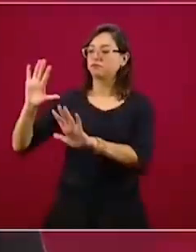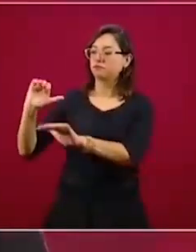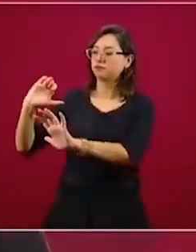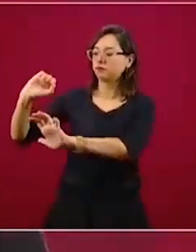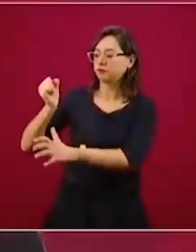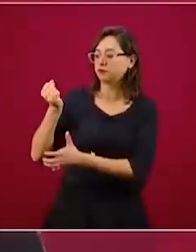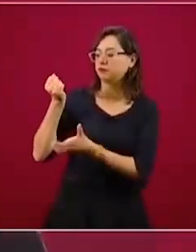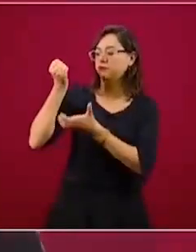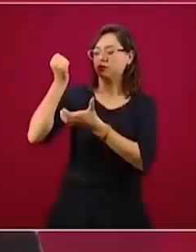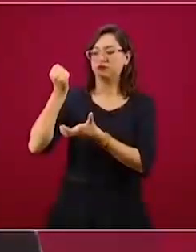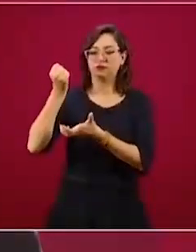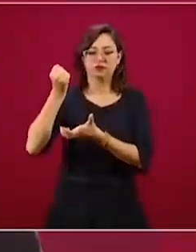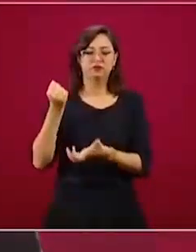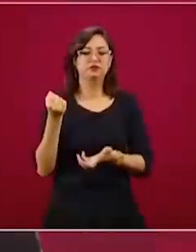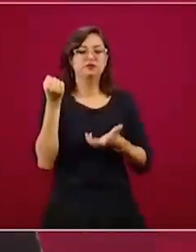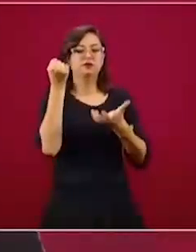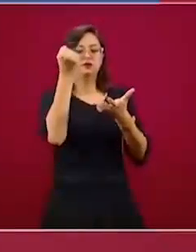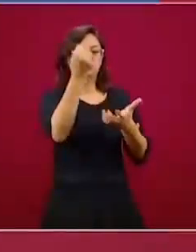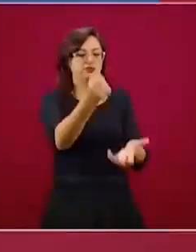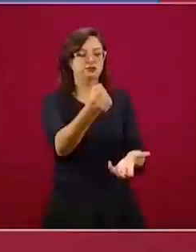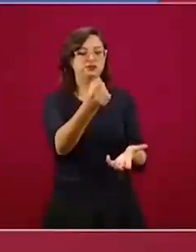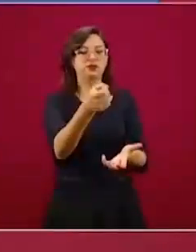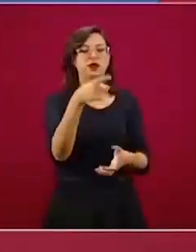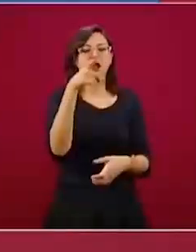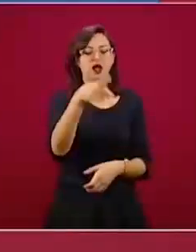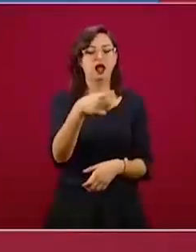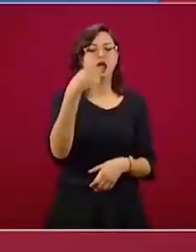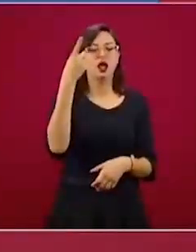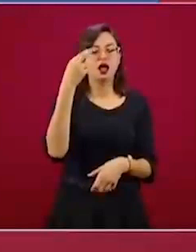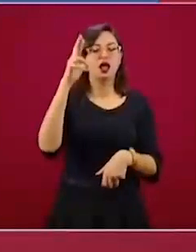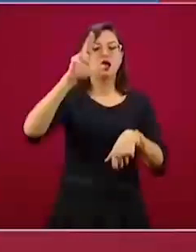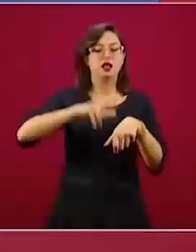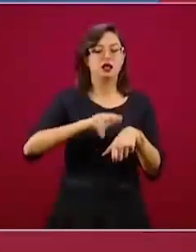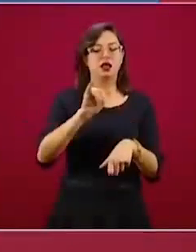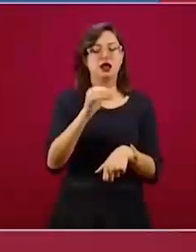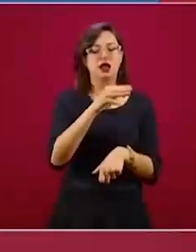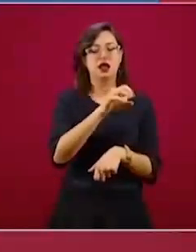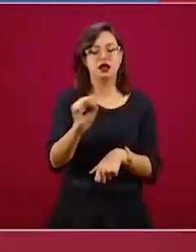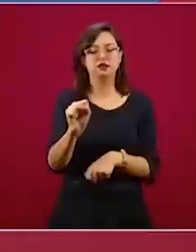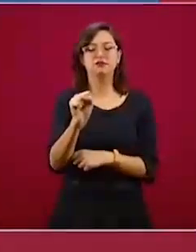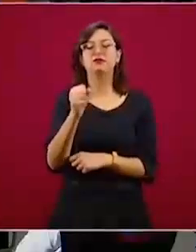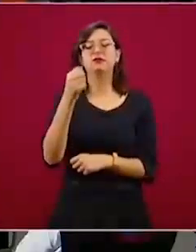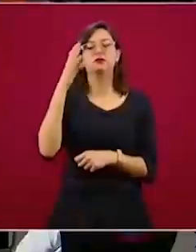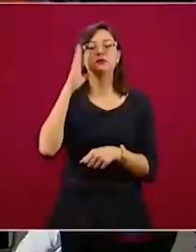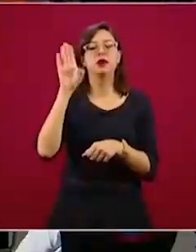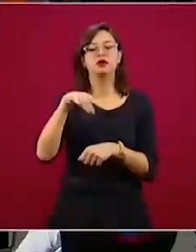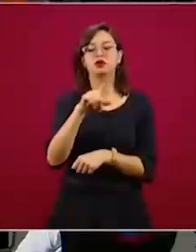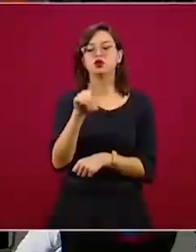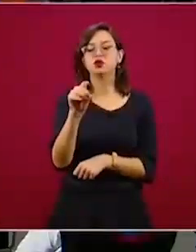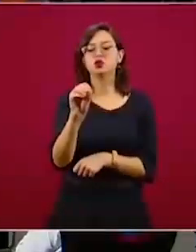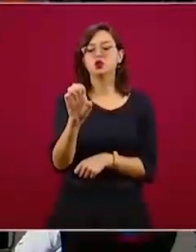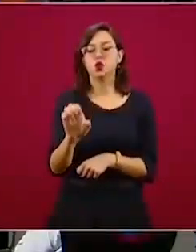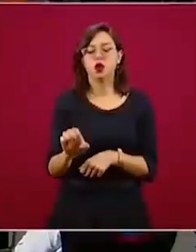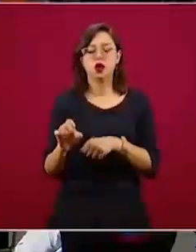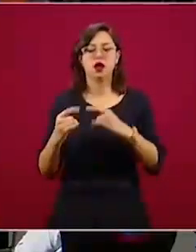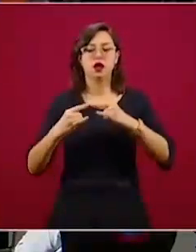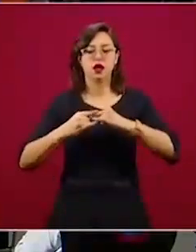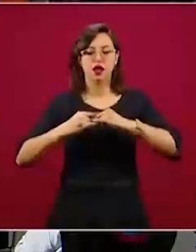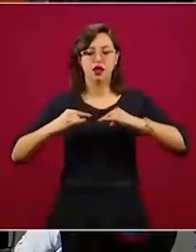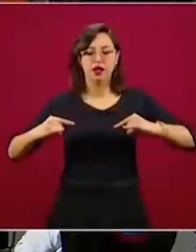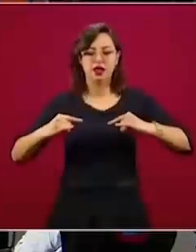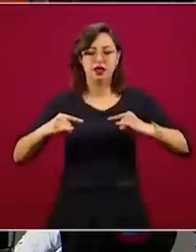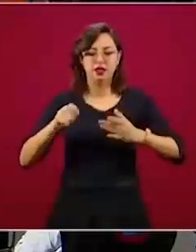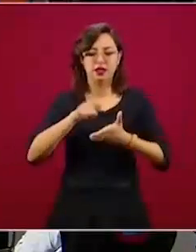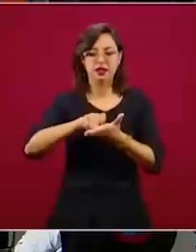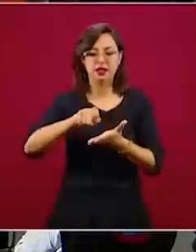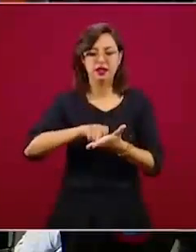recursos al director general del IMSS, al maestro Zoe Robledo, tanto en un cheque que